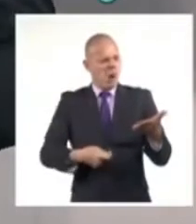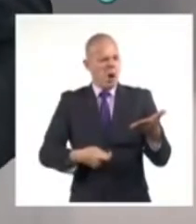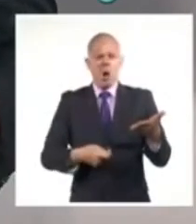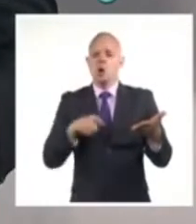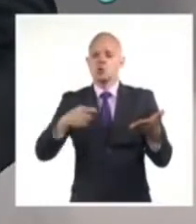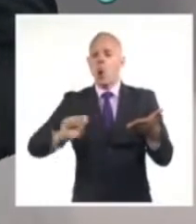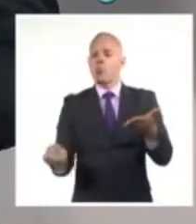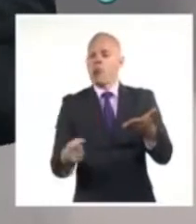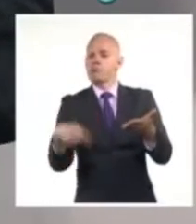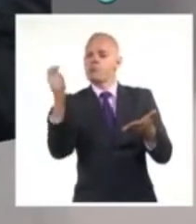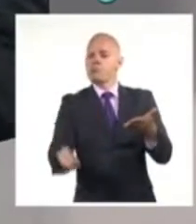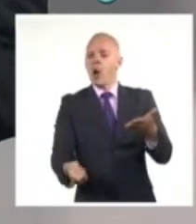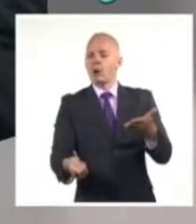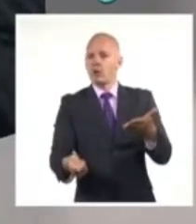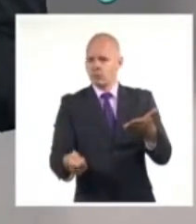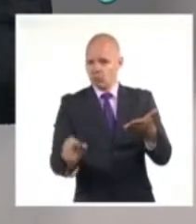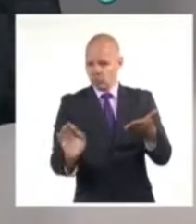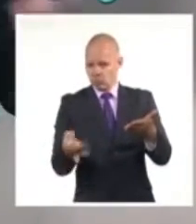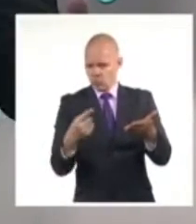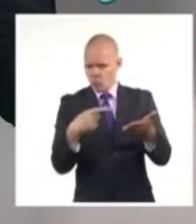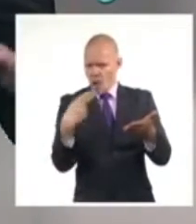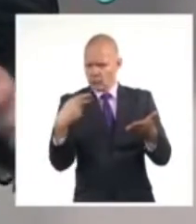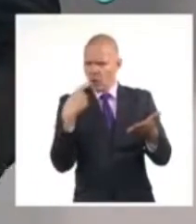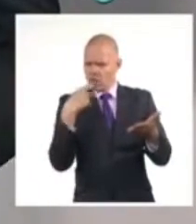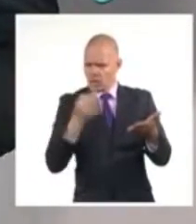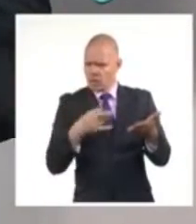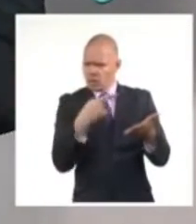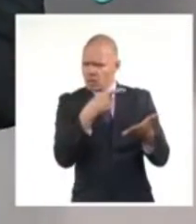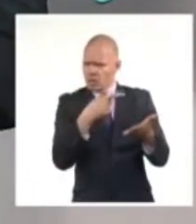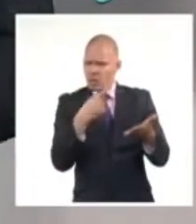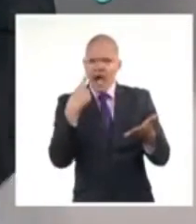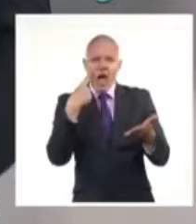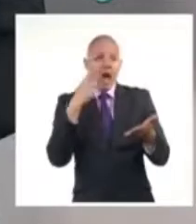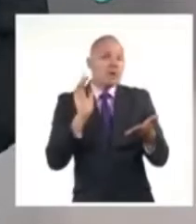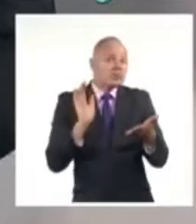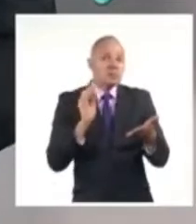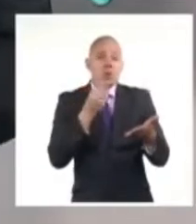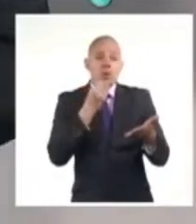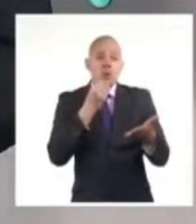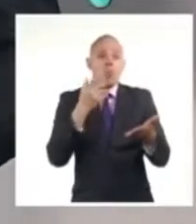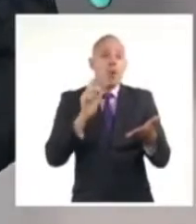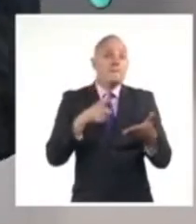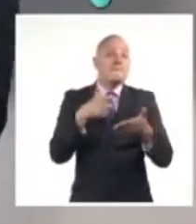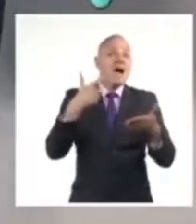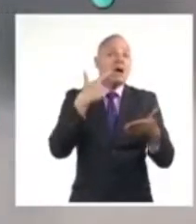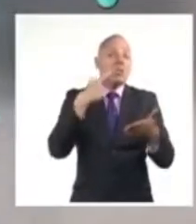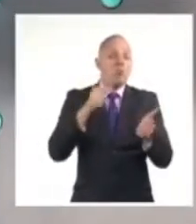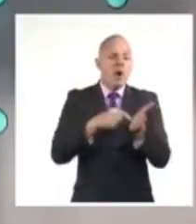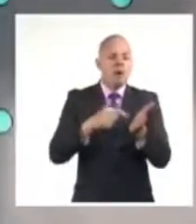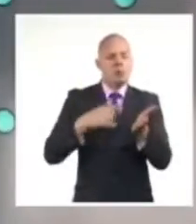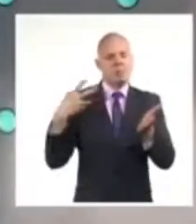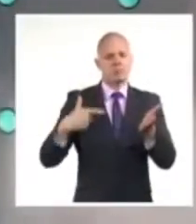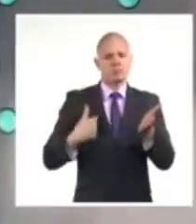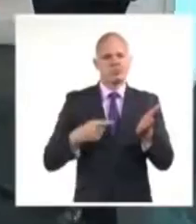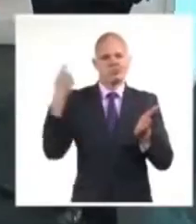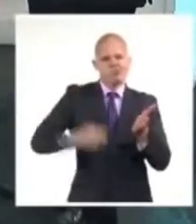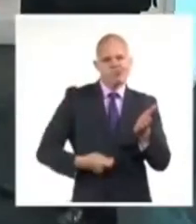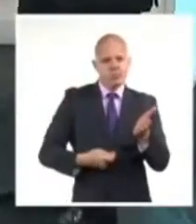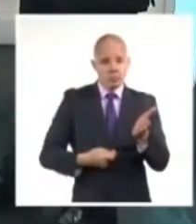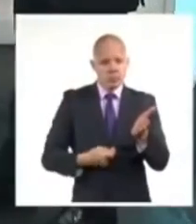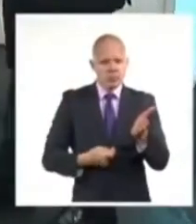¿Ustedes condicionan las opiniones para que, en definitiva, la voluntad política sea la que prevalezca en una norma y no el criterio